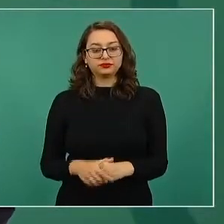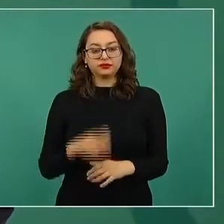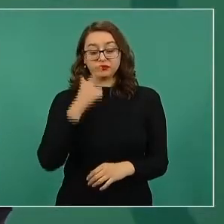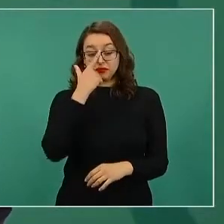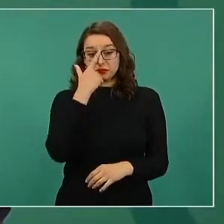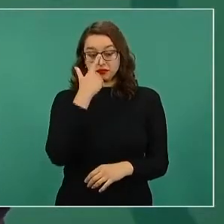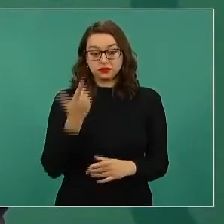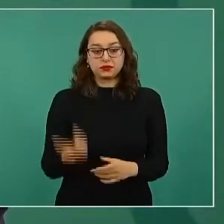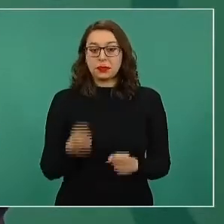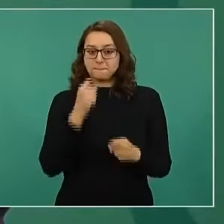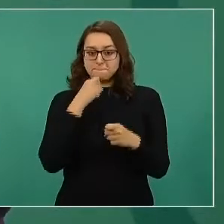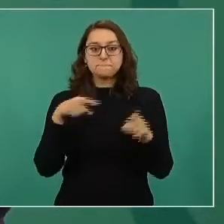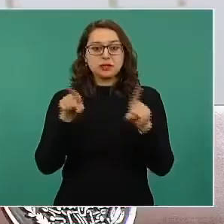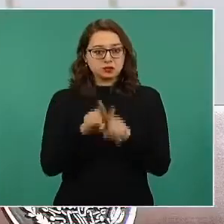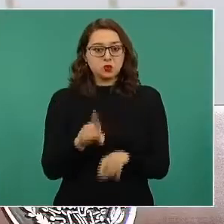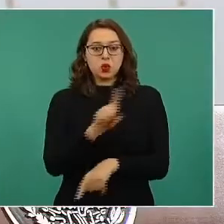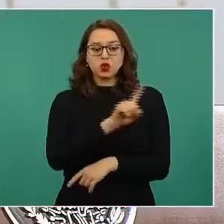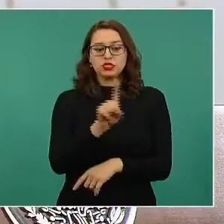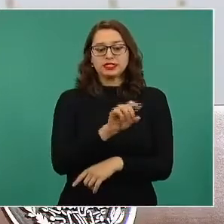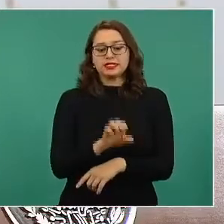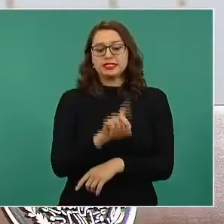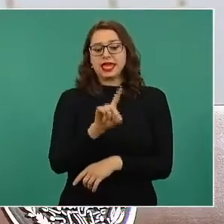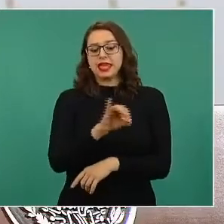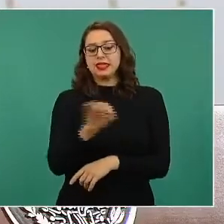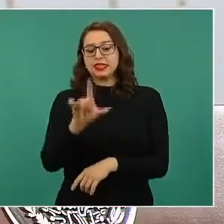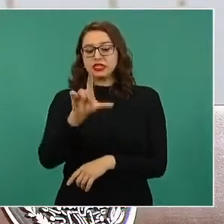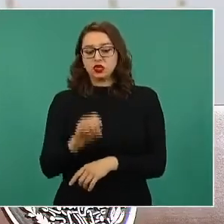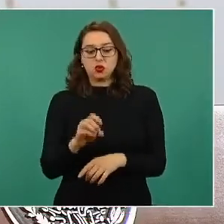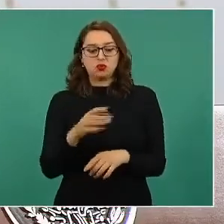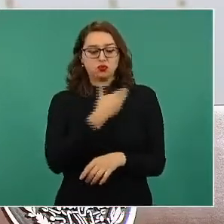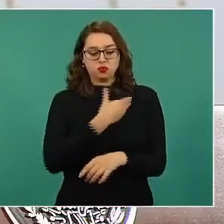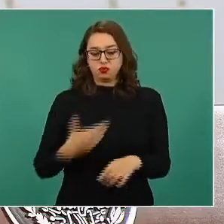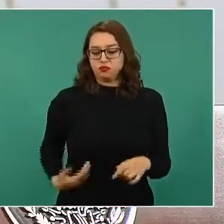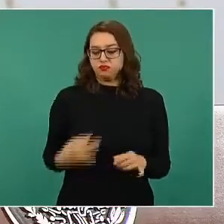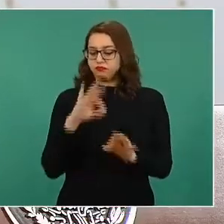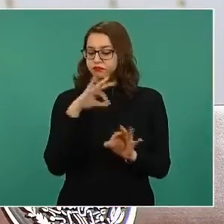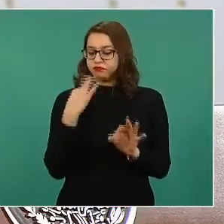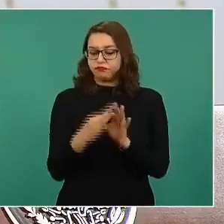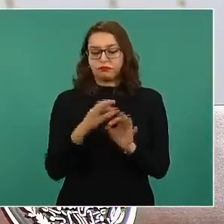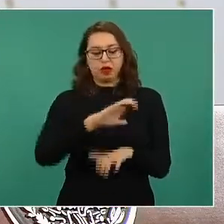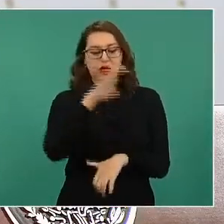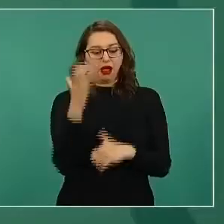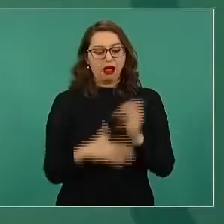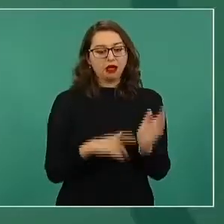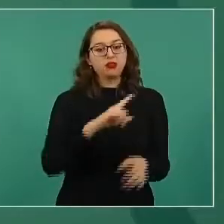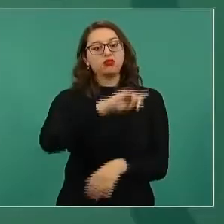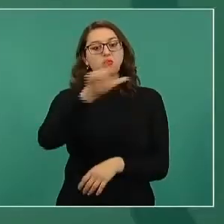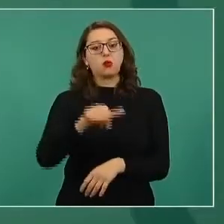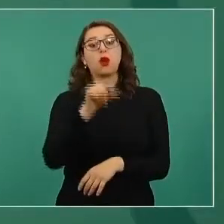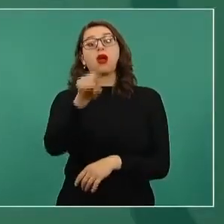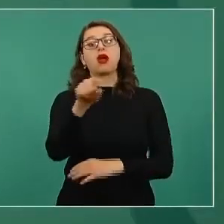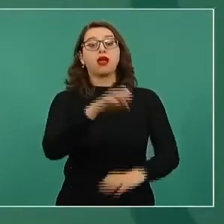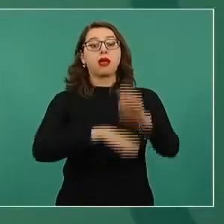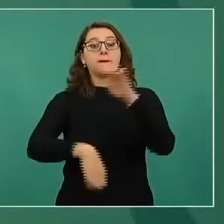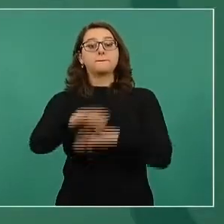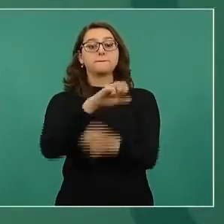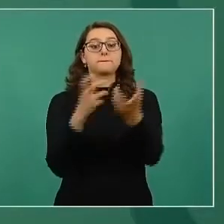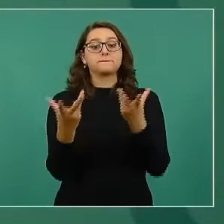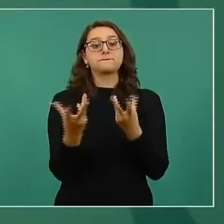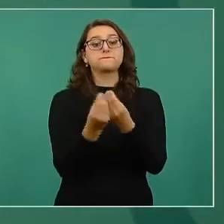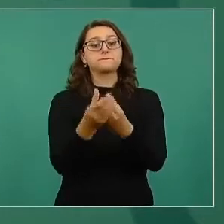Zedillo termina y se va a trabajar a la empresa a la que